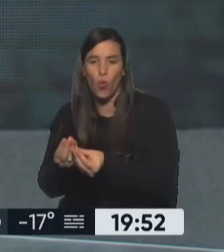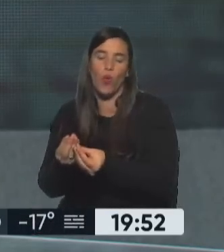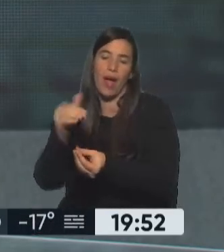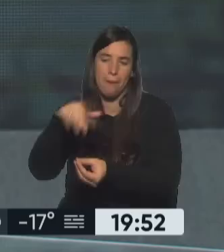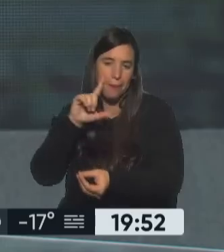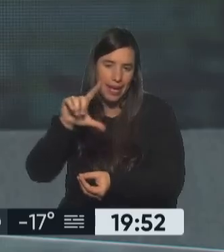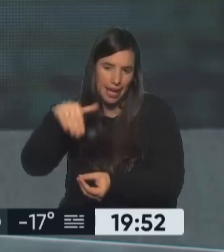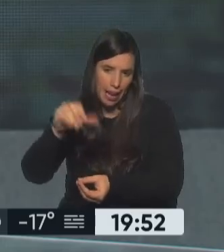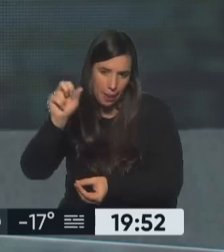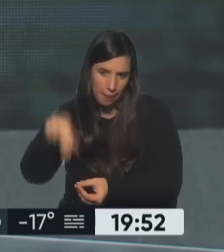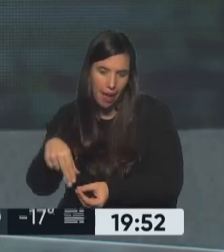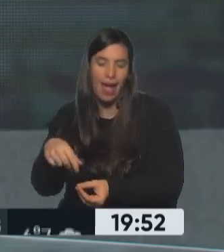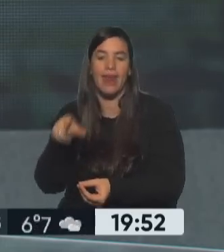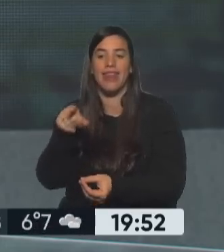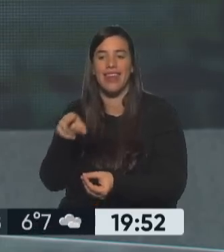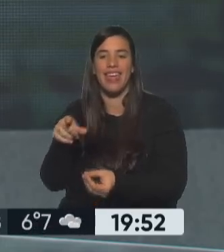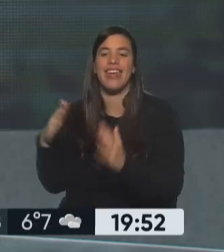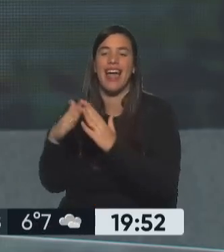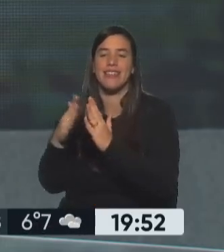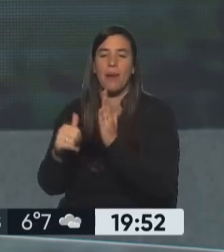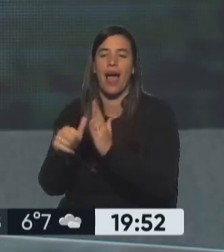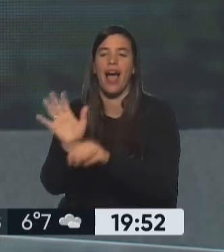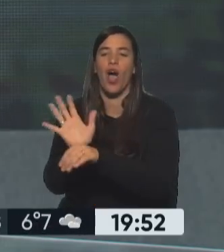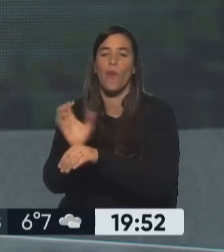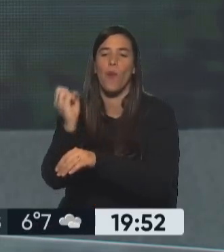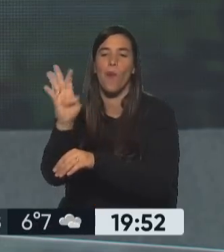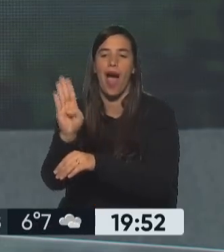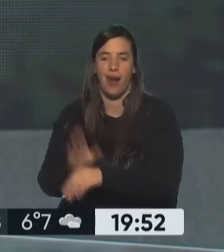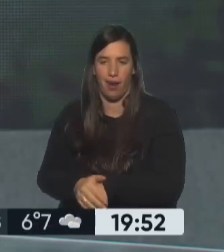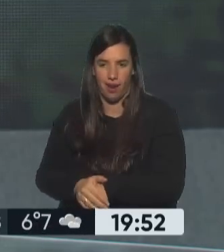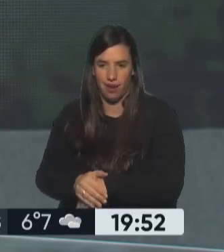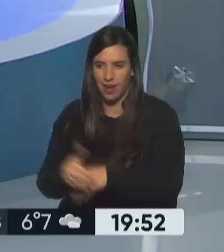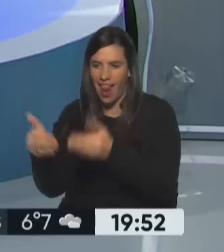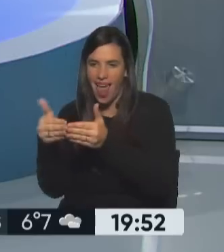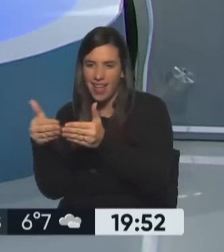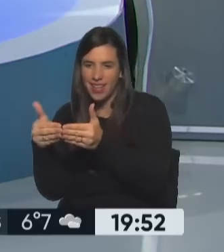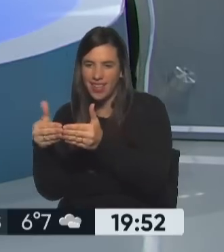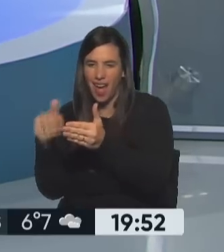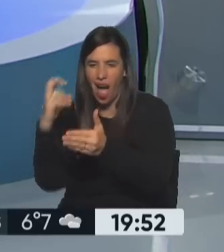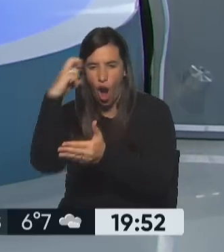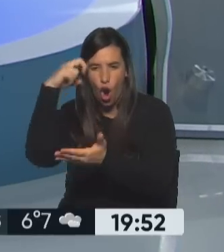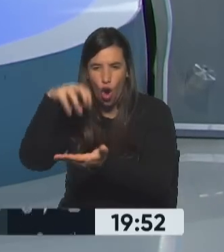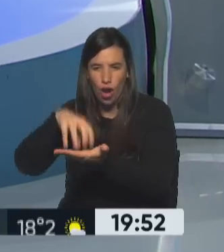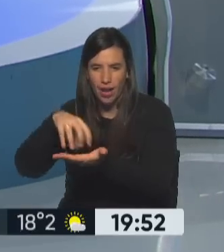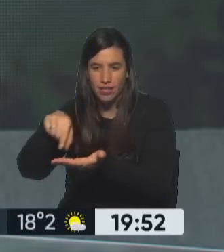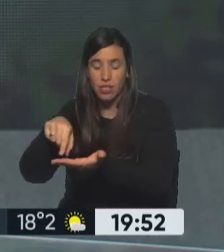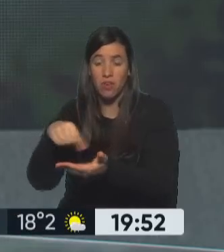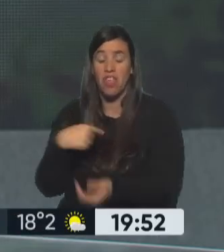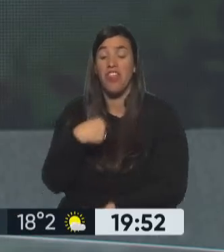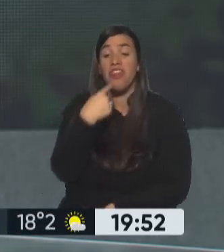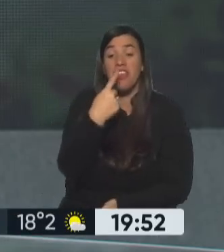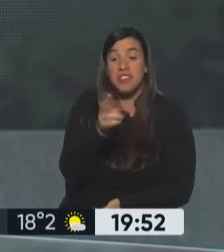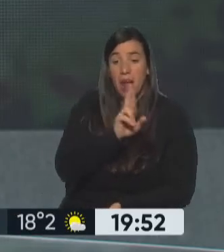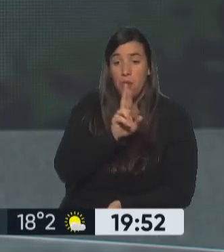es un... El bar. El bar, de bar que está en la esquina del Congreso, dice, bueno, a mí me dieron otro teléfono y el mío